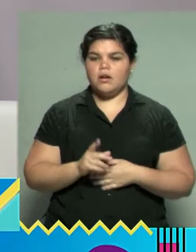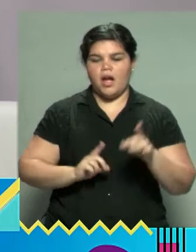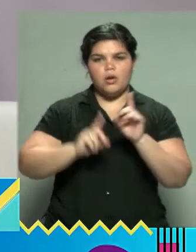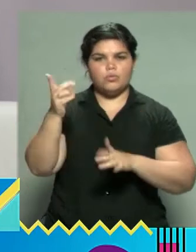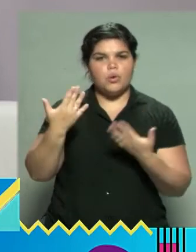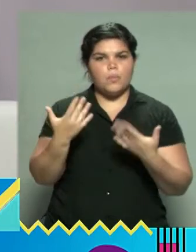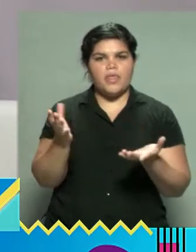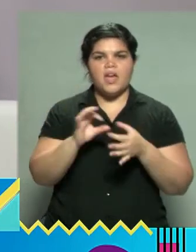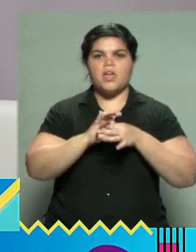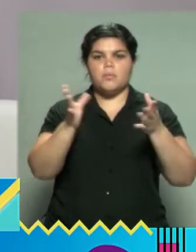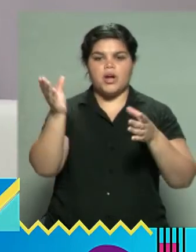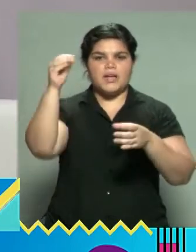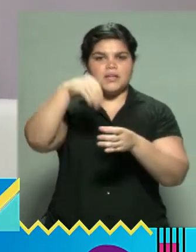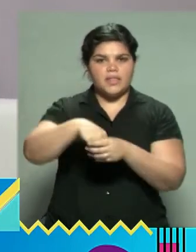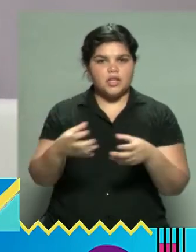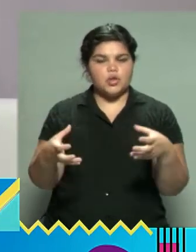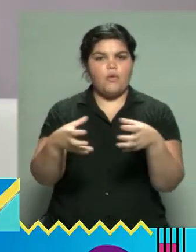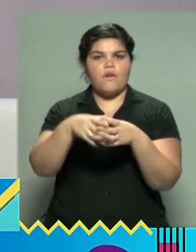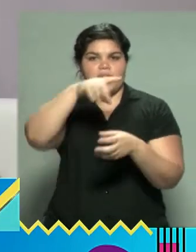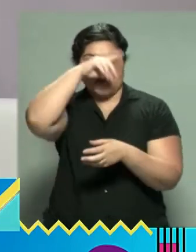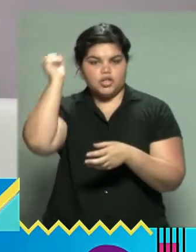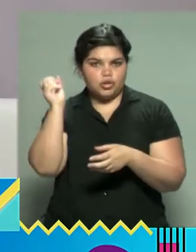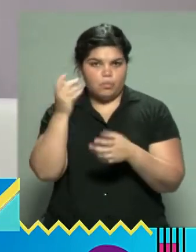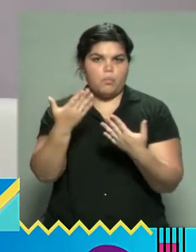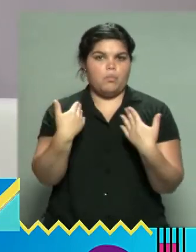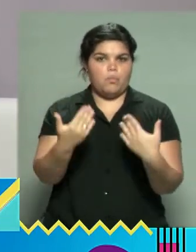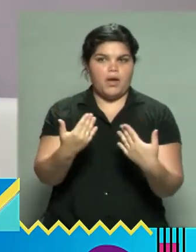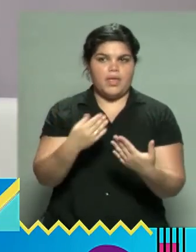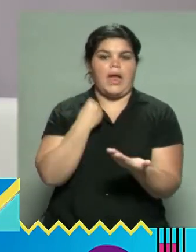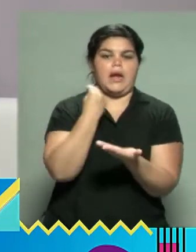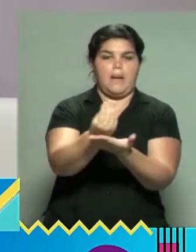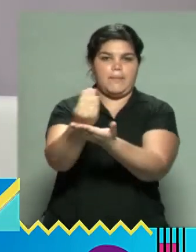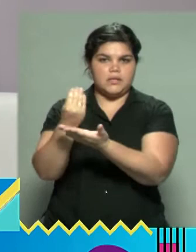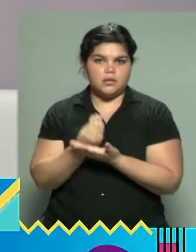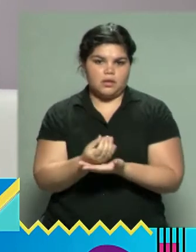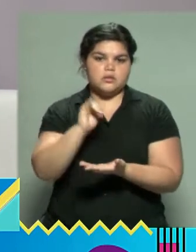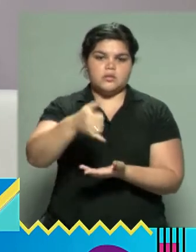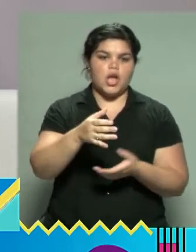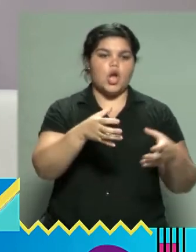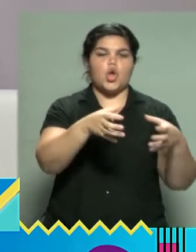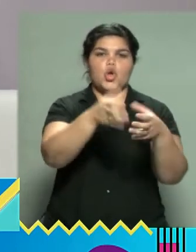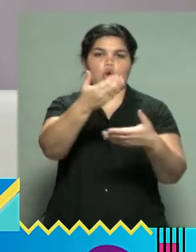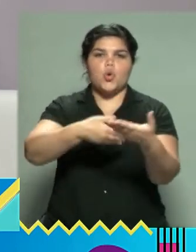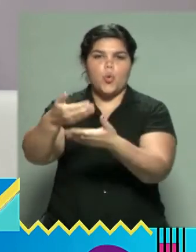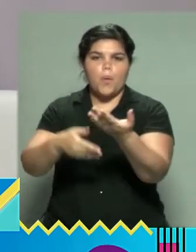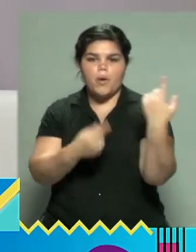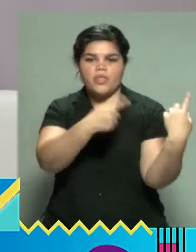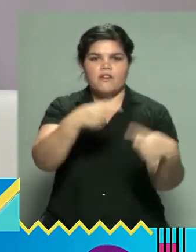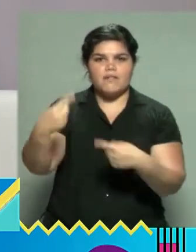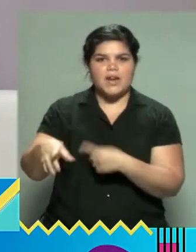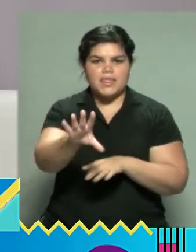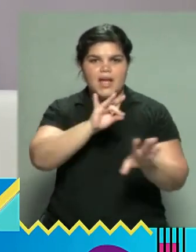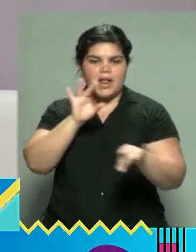democracia dentro de la federación, en los buenos términos de presentarse, dejar que se presenten distintas listas y demás, pero al fin y al cabo